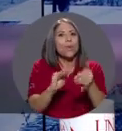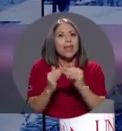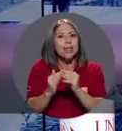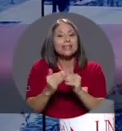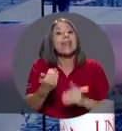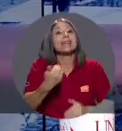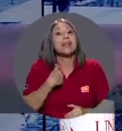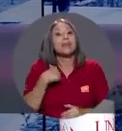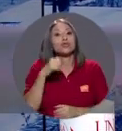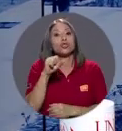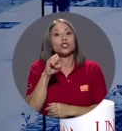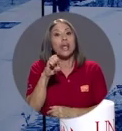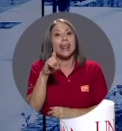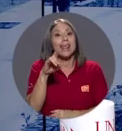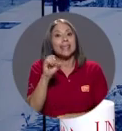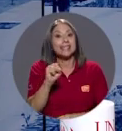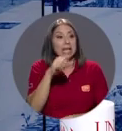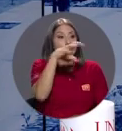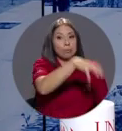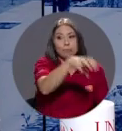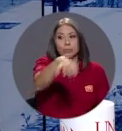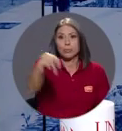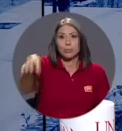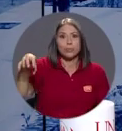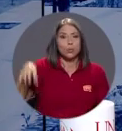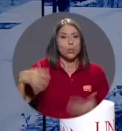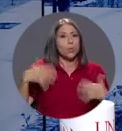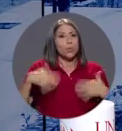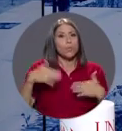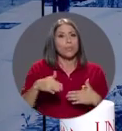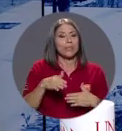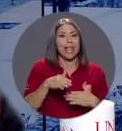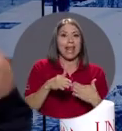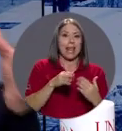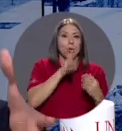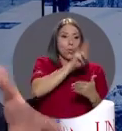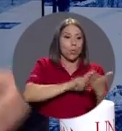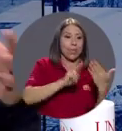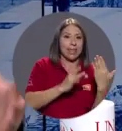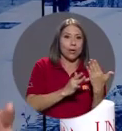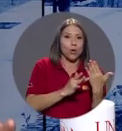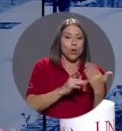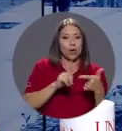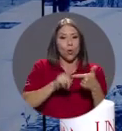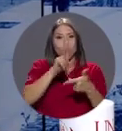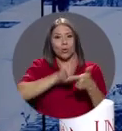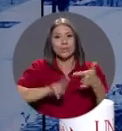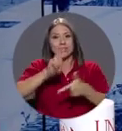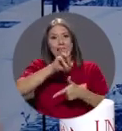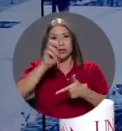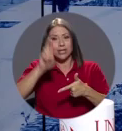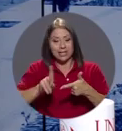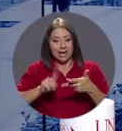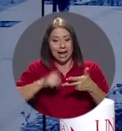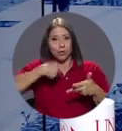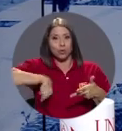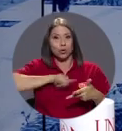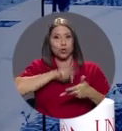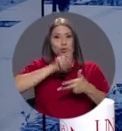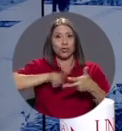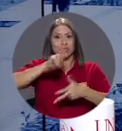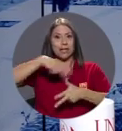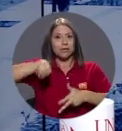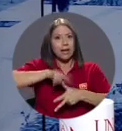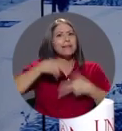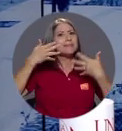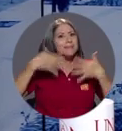Tenemos sedes en diferentes partes del país, ¿verdad? Hay una capacidad instalada y tanto el Tecnológico como la Universidad de Costa Rica y nosotros en la